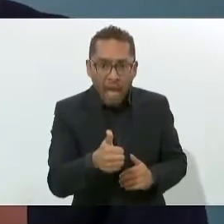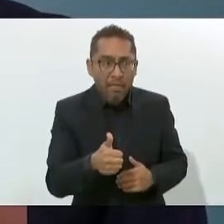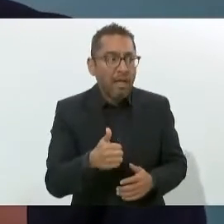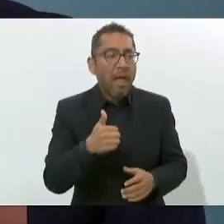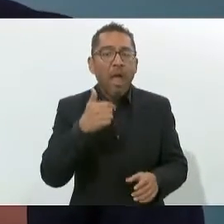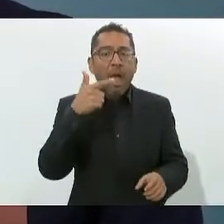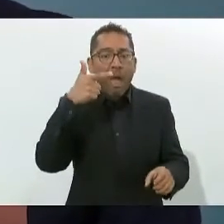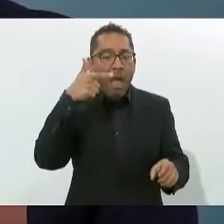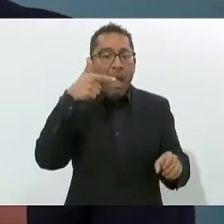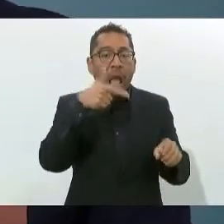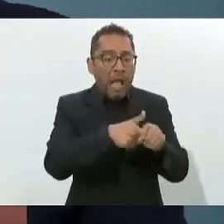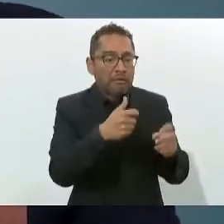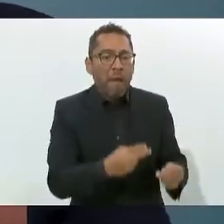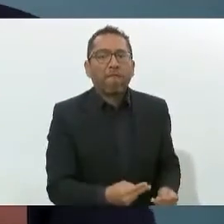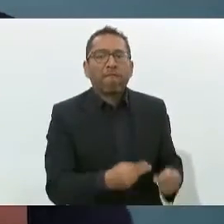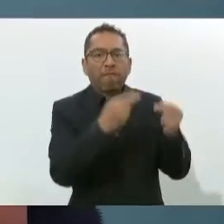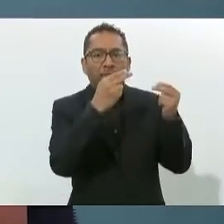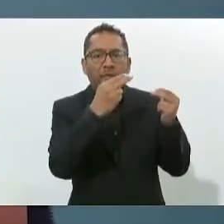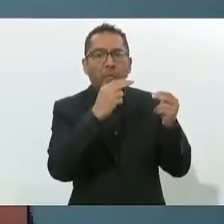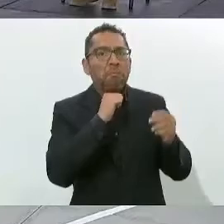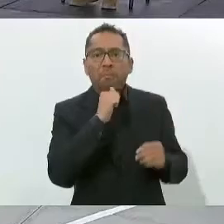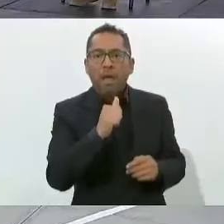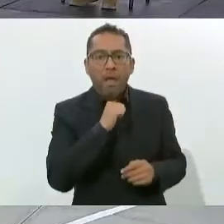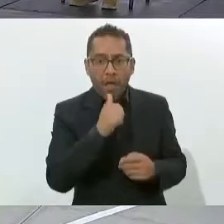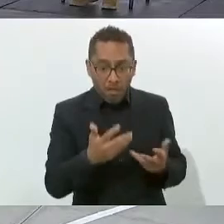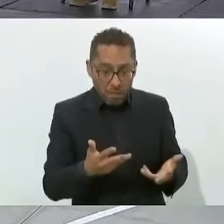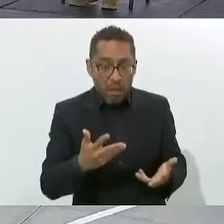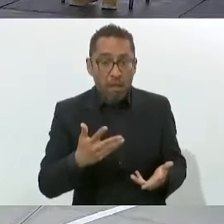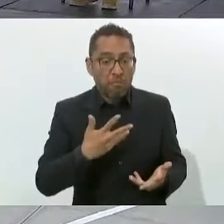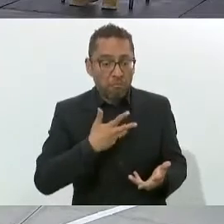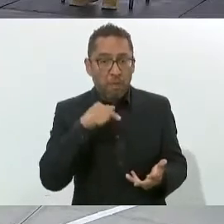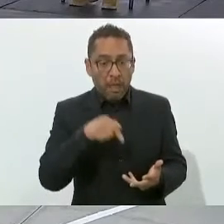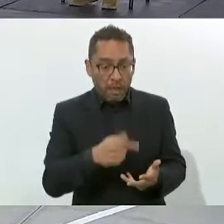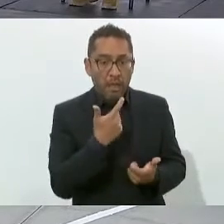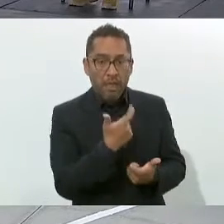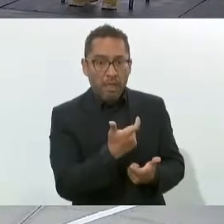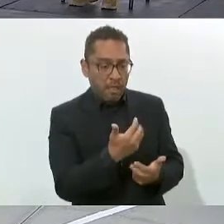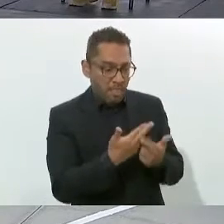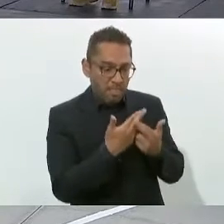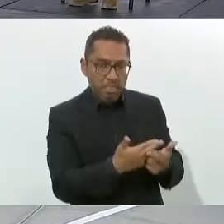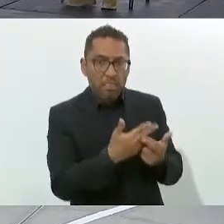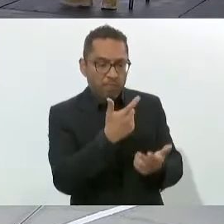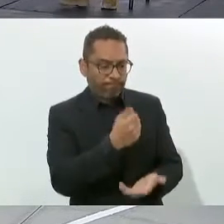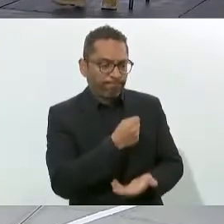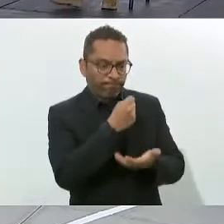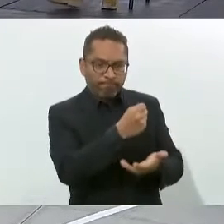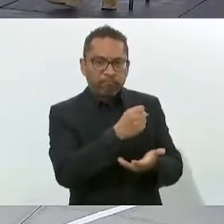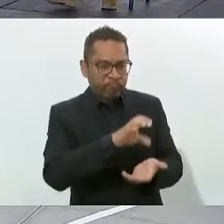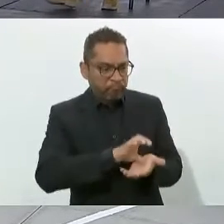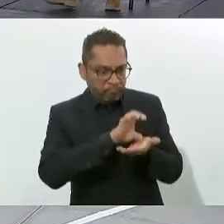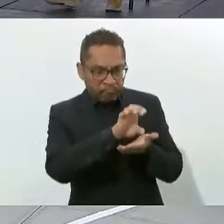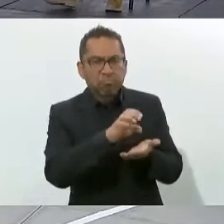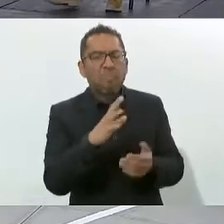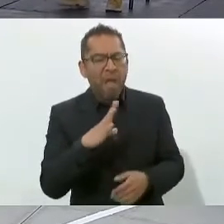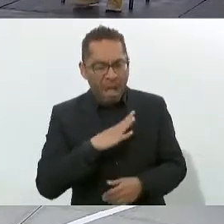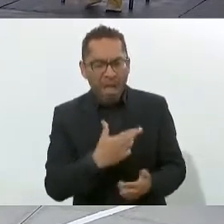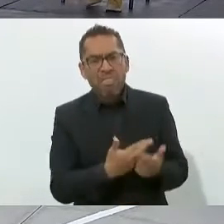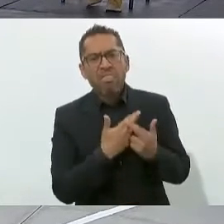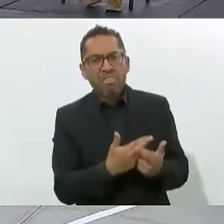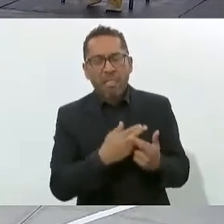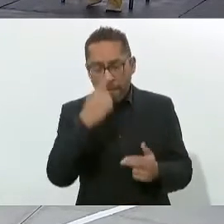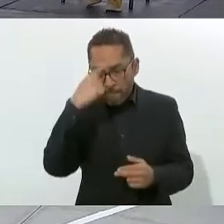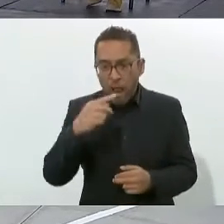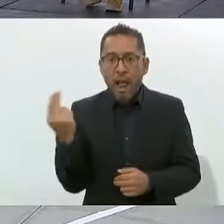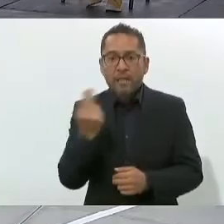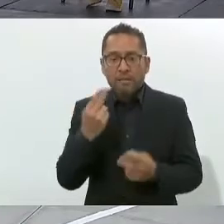gasolinazos, tenemos finanzas públicas, tenemos recursos para atender las necesidades